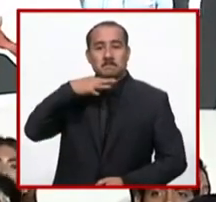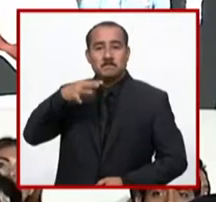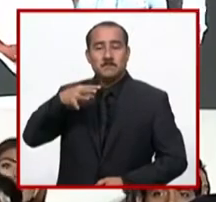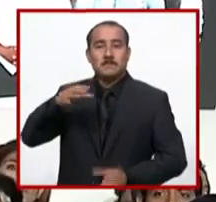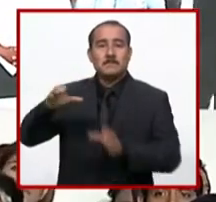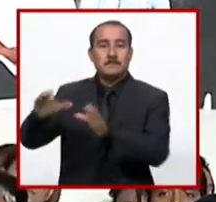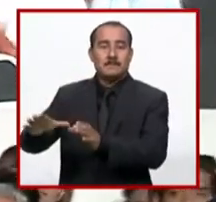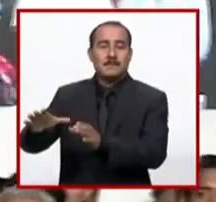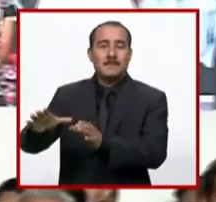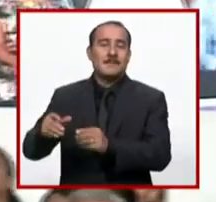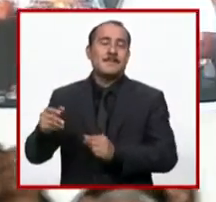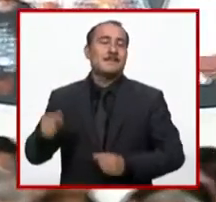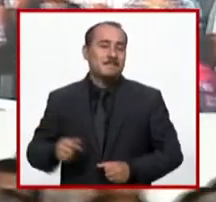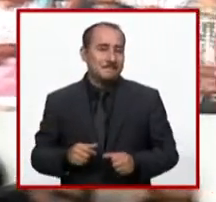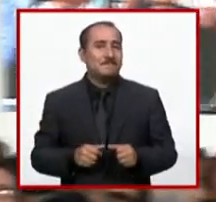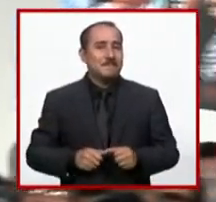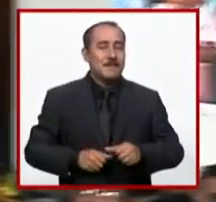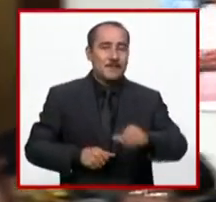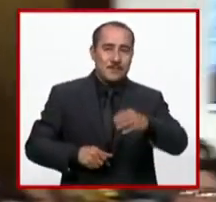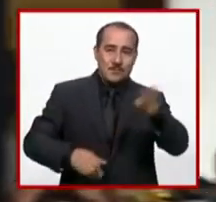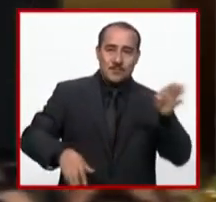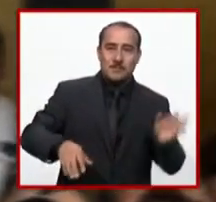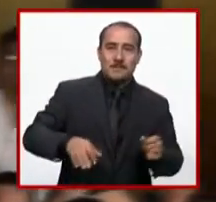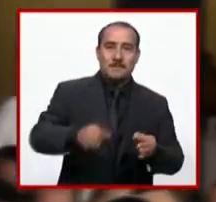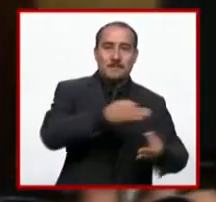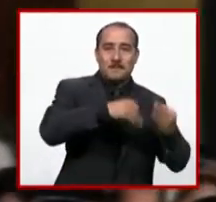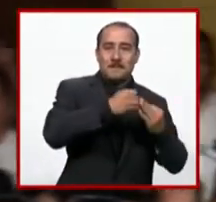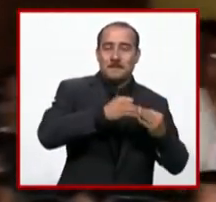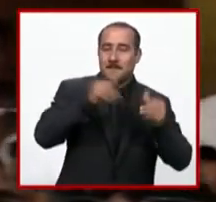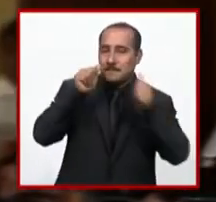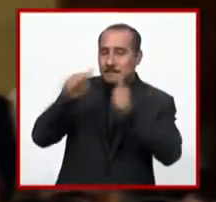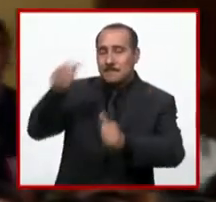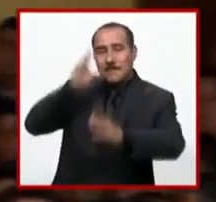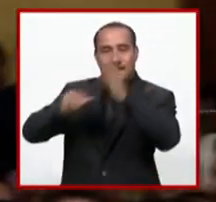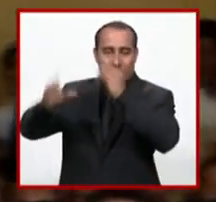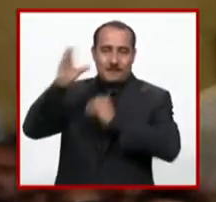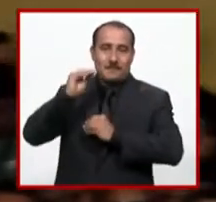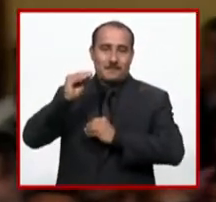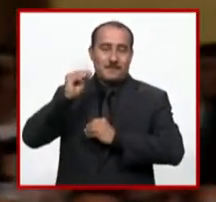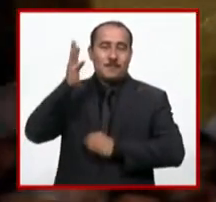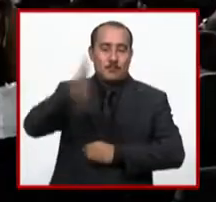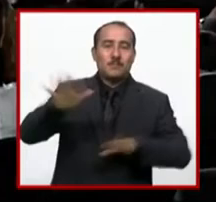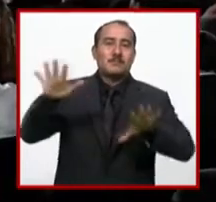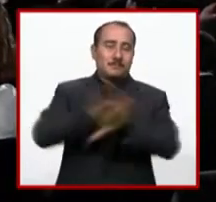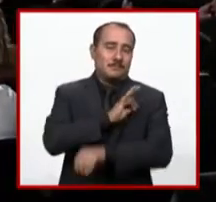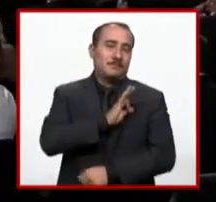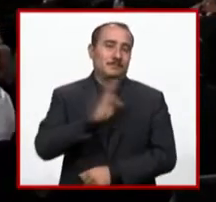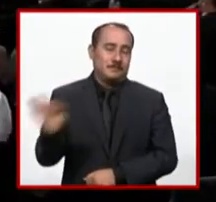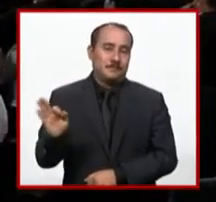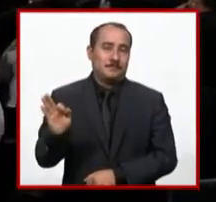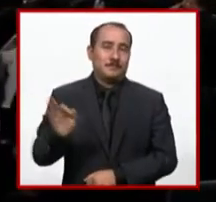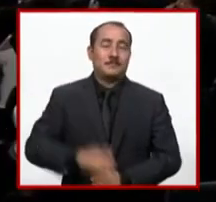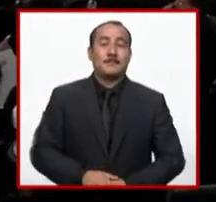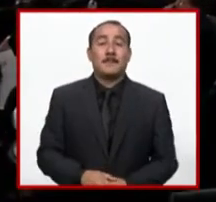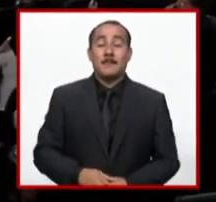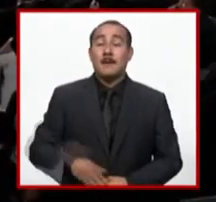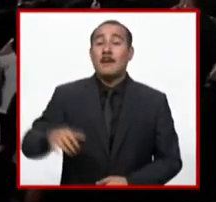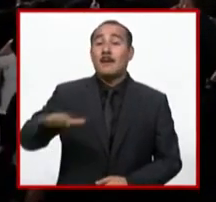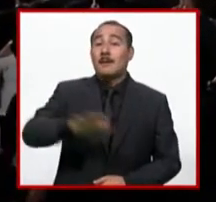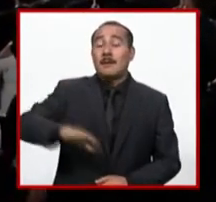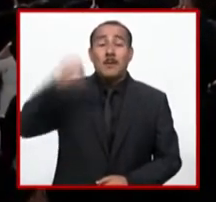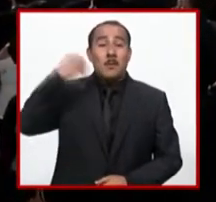para que cambiemos la ruta de ese cambio climático. Así que Oaxaca seguirá trabajando en esa